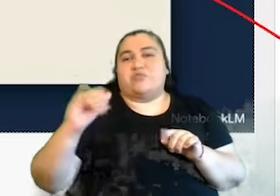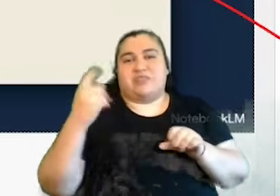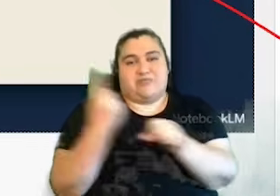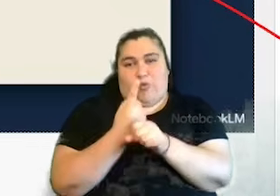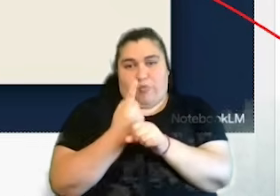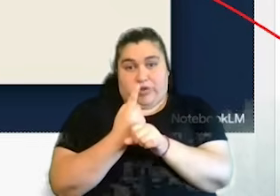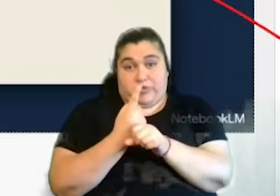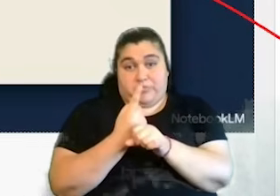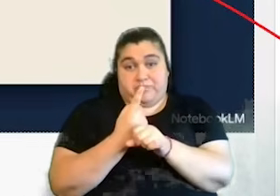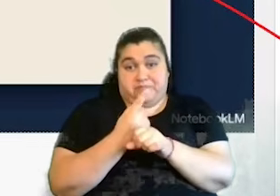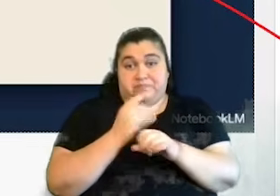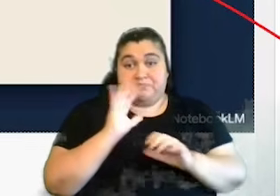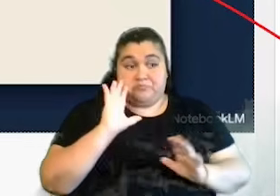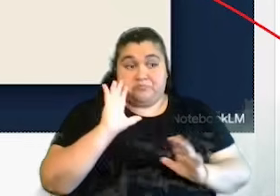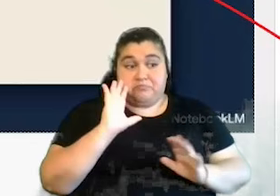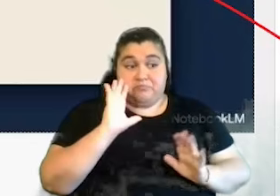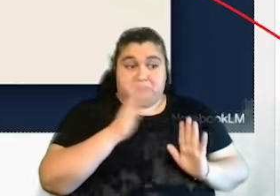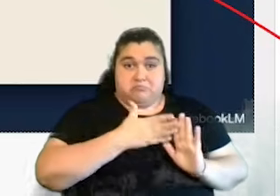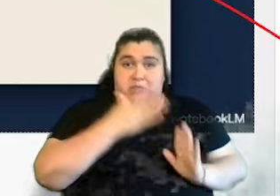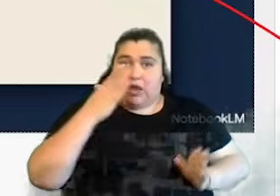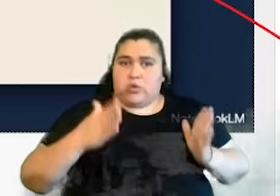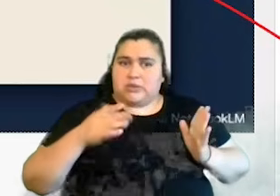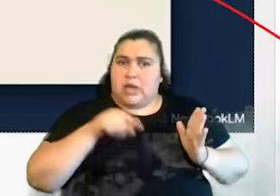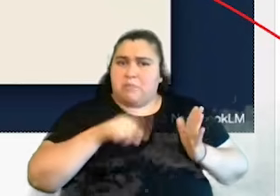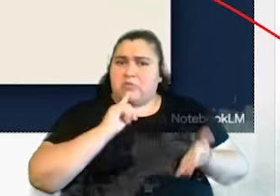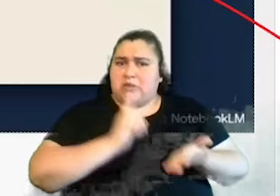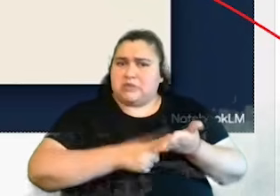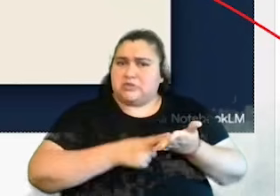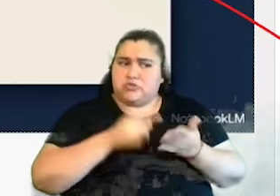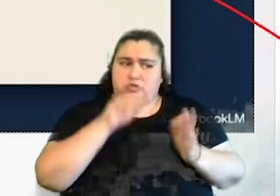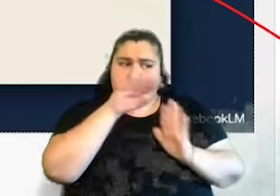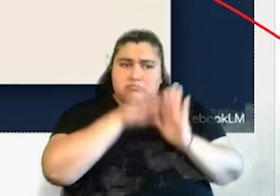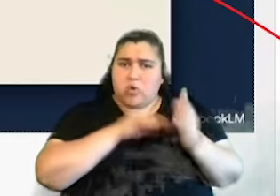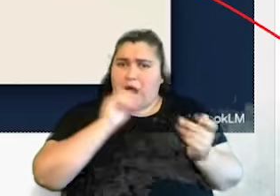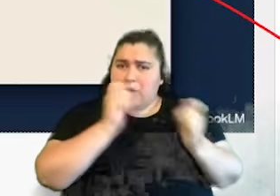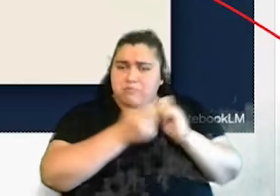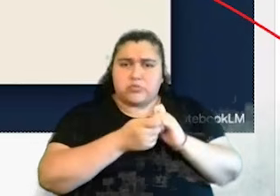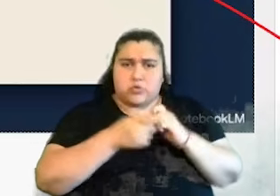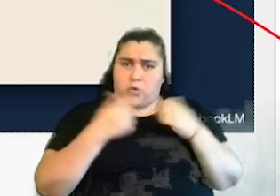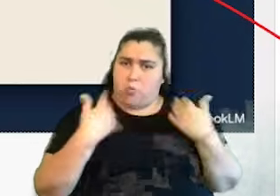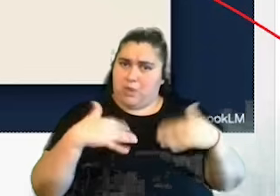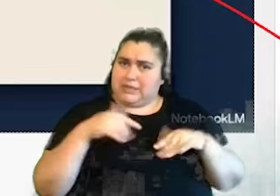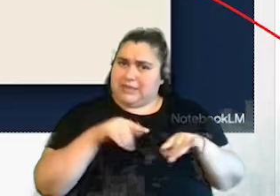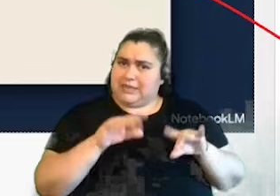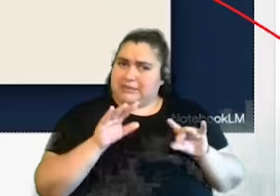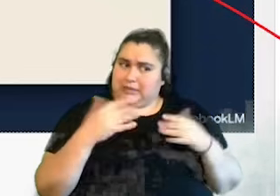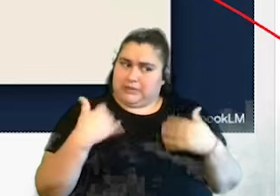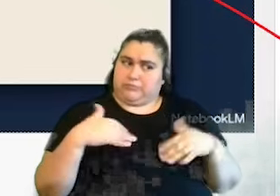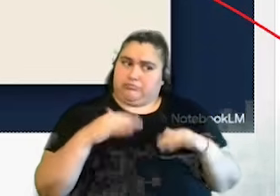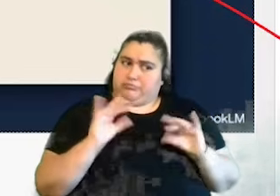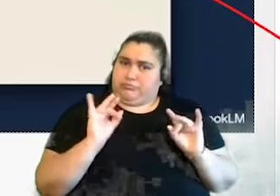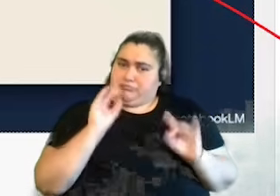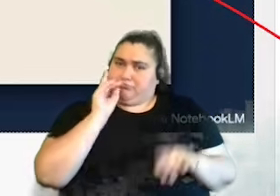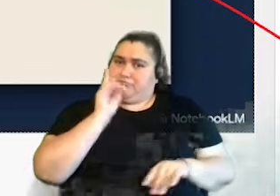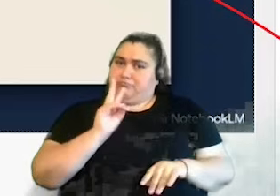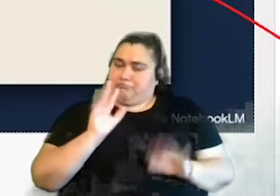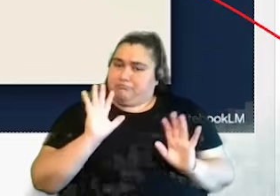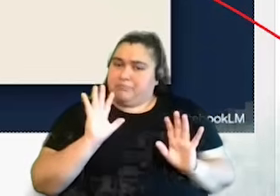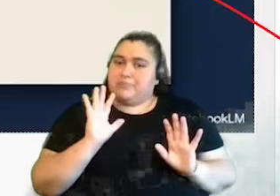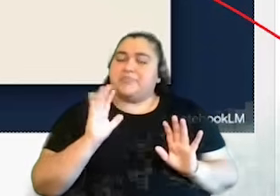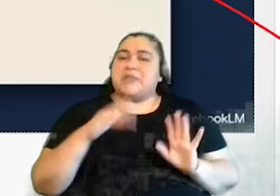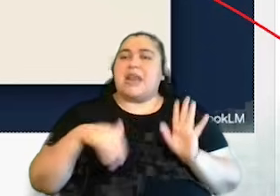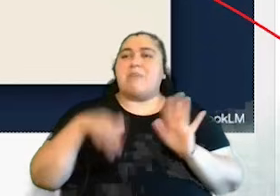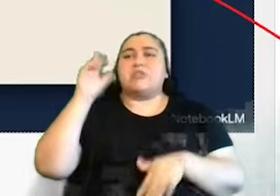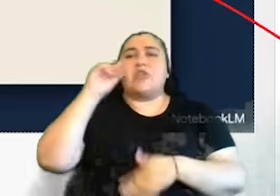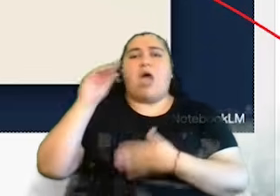bastante particular, porque muchas veces nuestros compañeros del servicio jurídico, sobre todo del área penal tributario, corrían